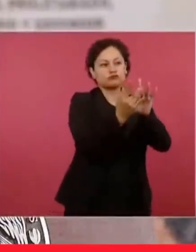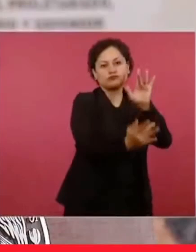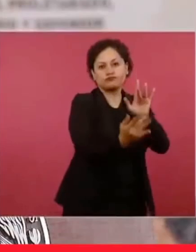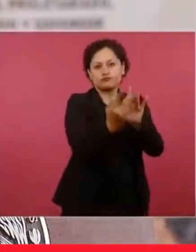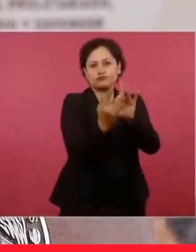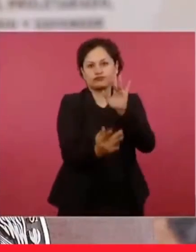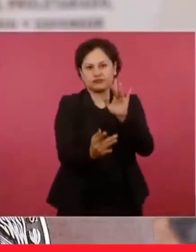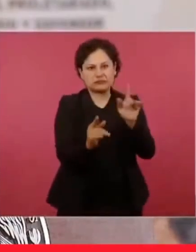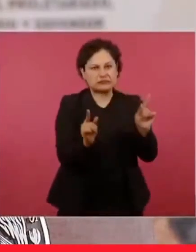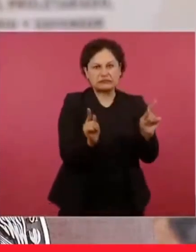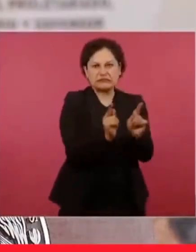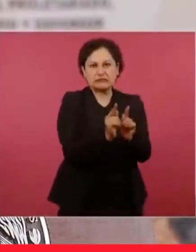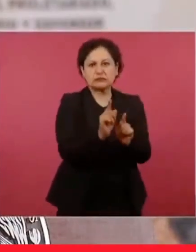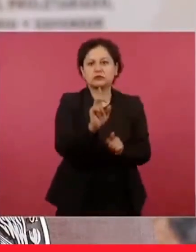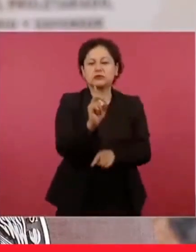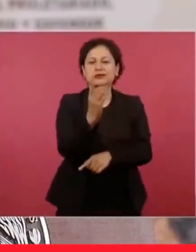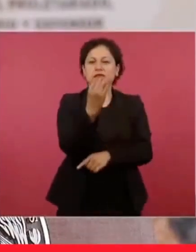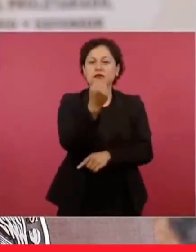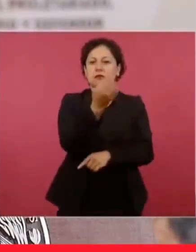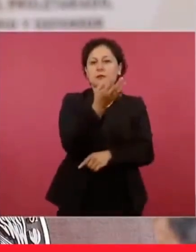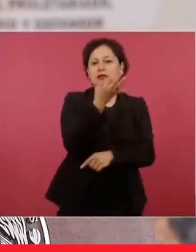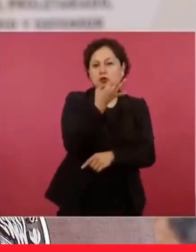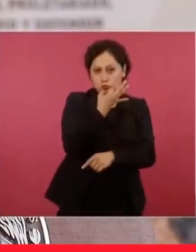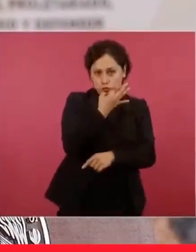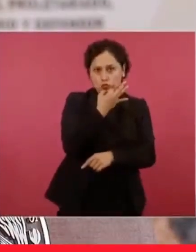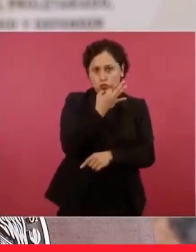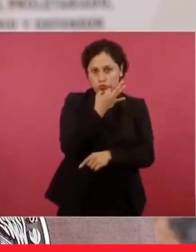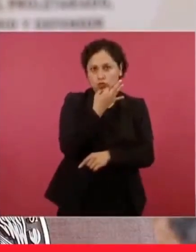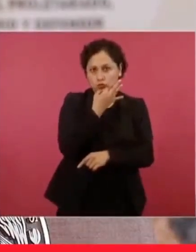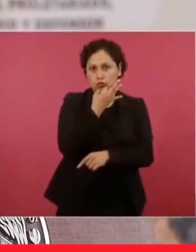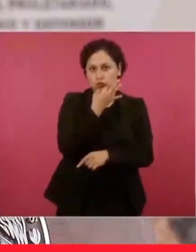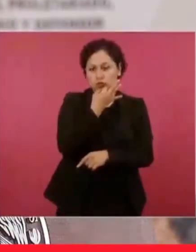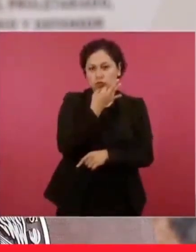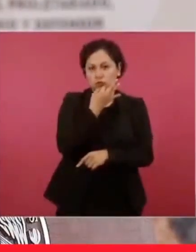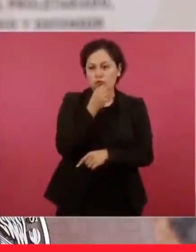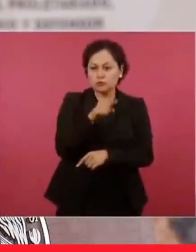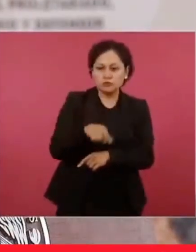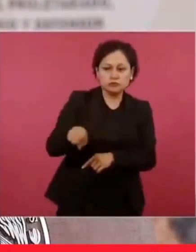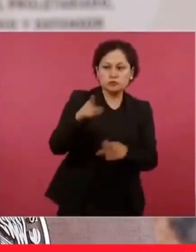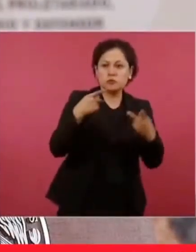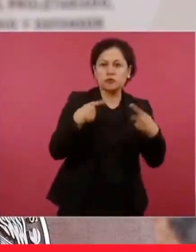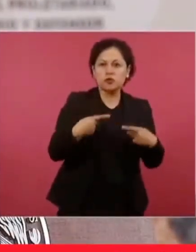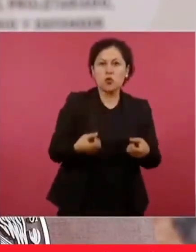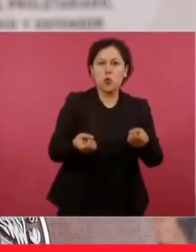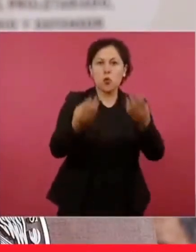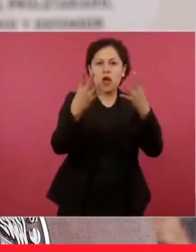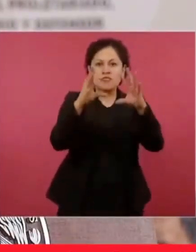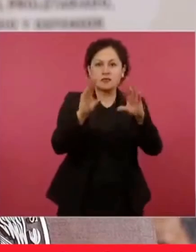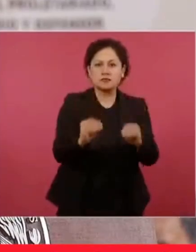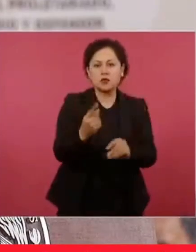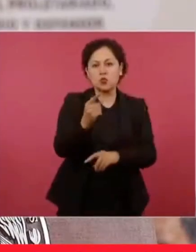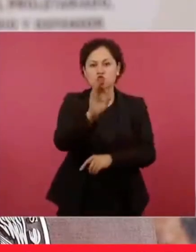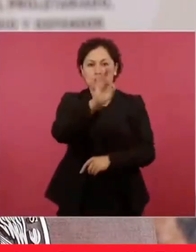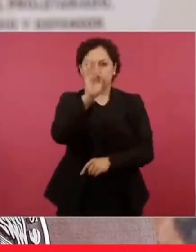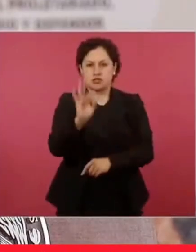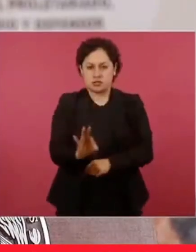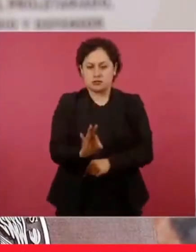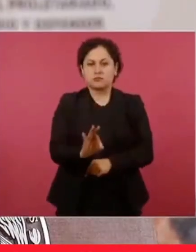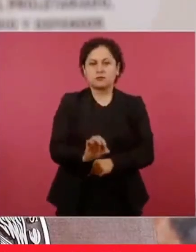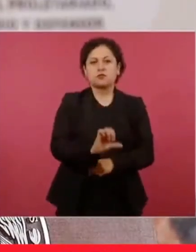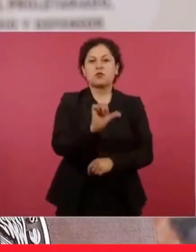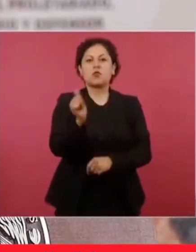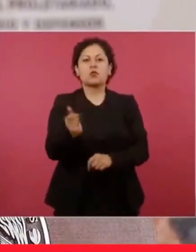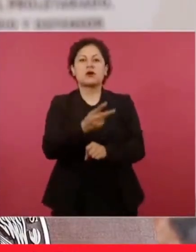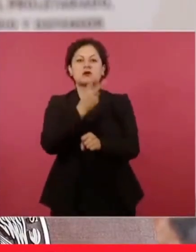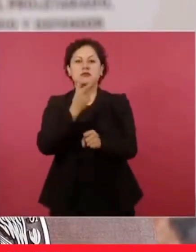muy pequeña con duración de 39 minutos y únicamente el 1% de los usuarios fue afectado. Y en la segunda, una duración